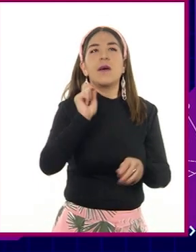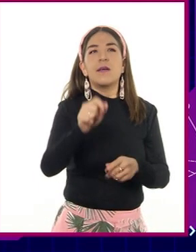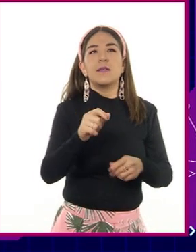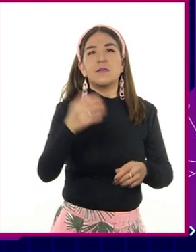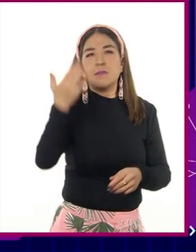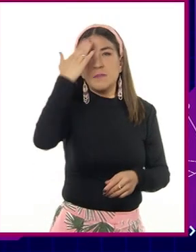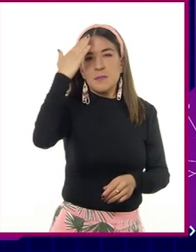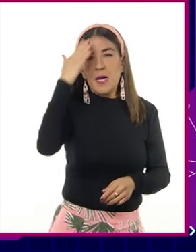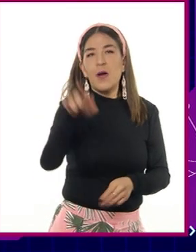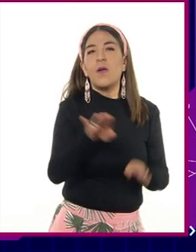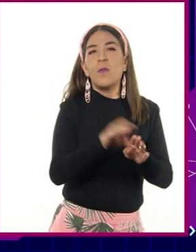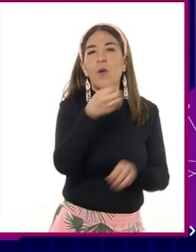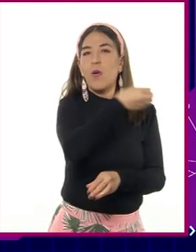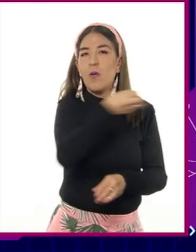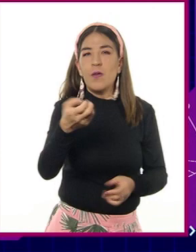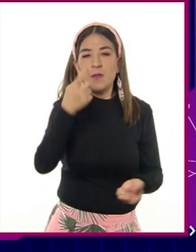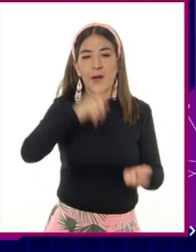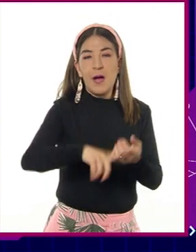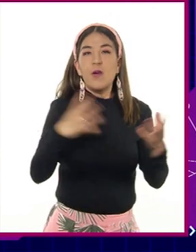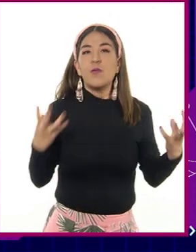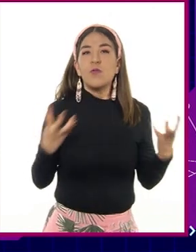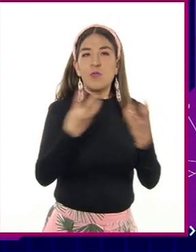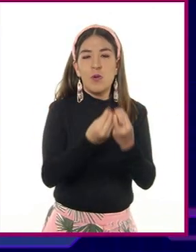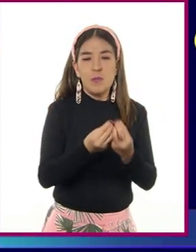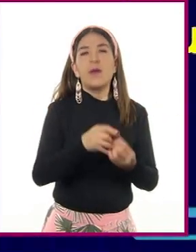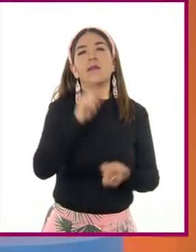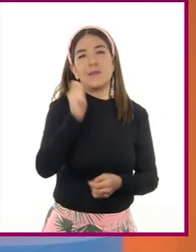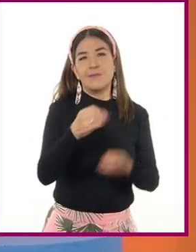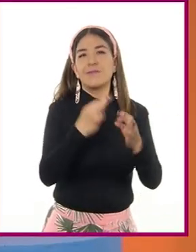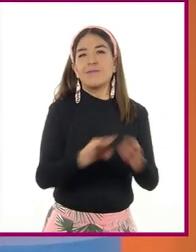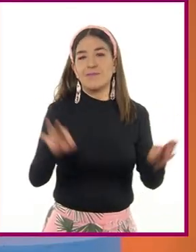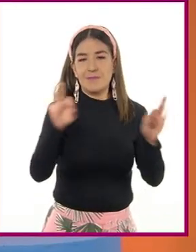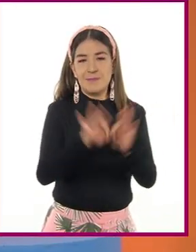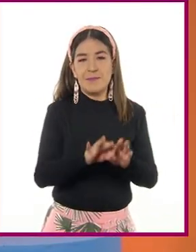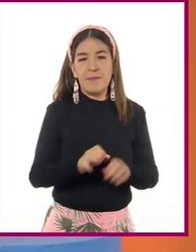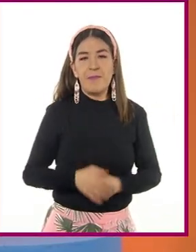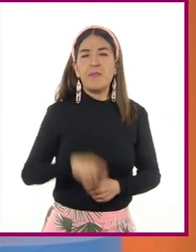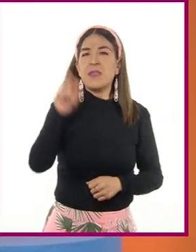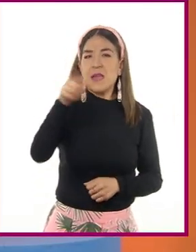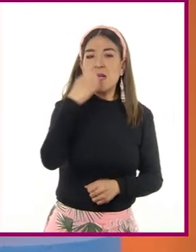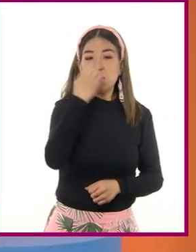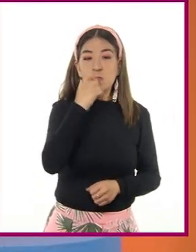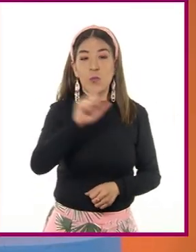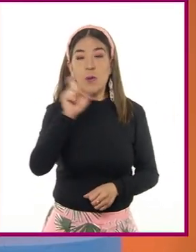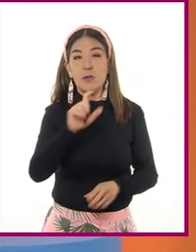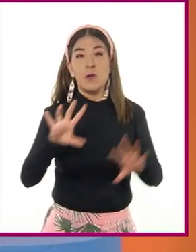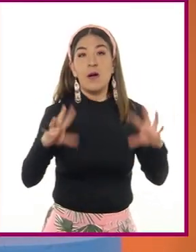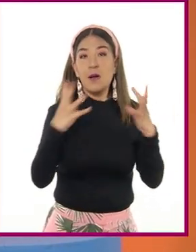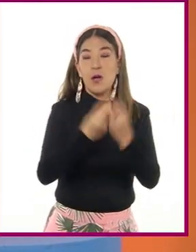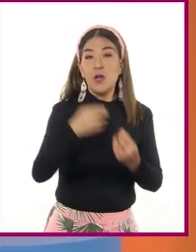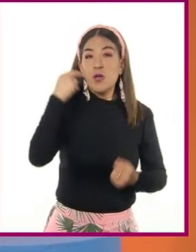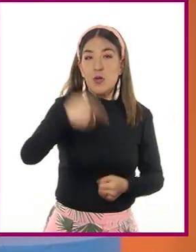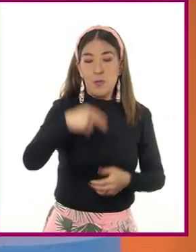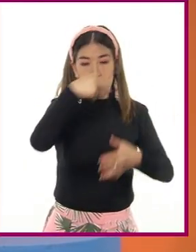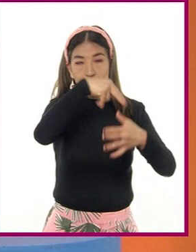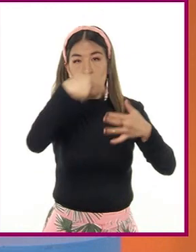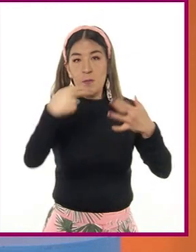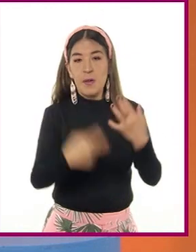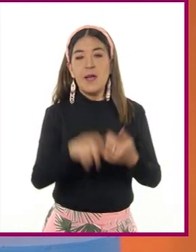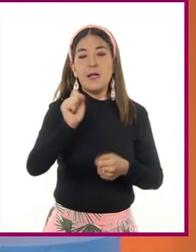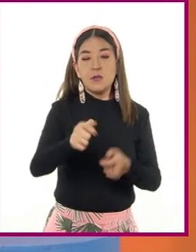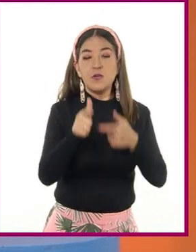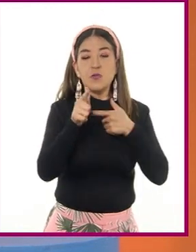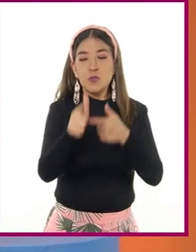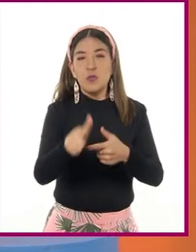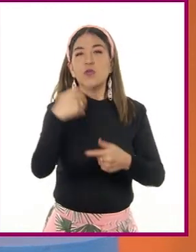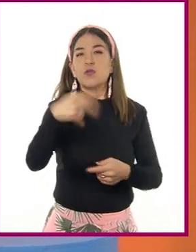decir, el orden en el que se agrupan es relevante. En la escuela, cuando se tiene un conjunto de nombres de un grupo y se